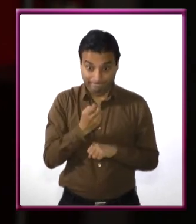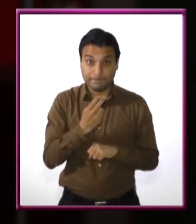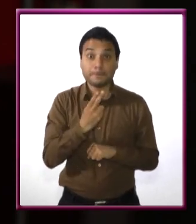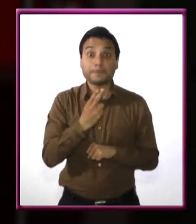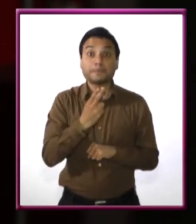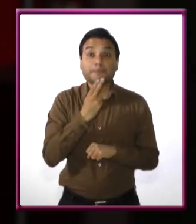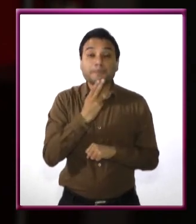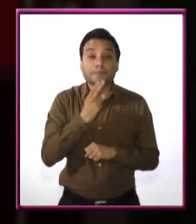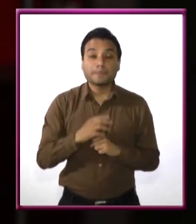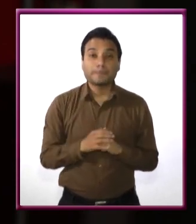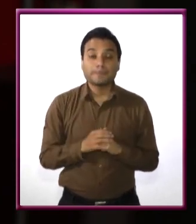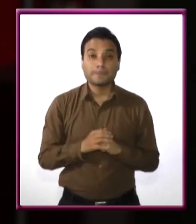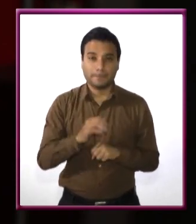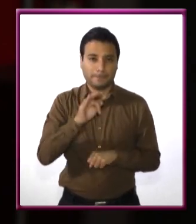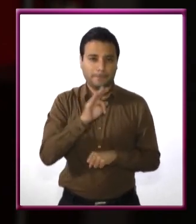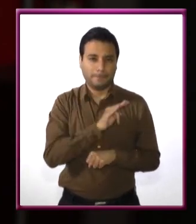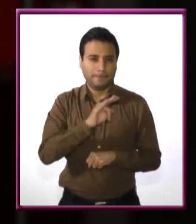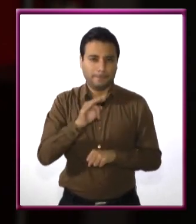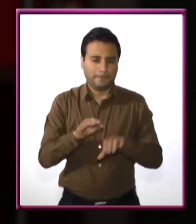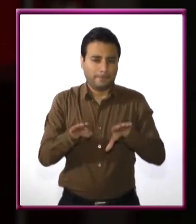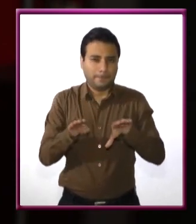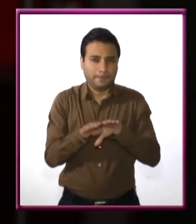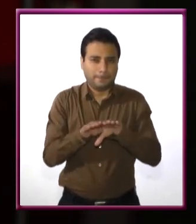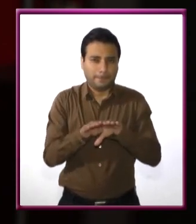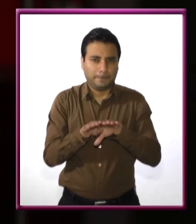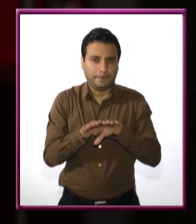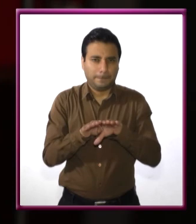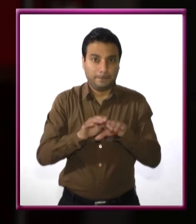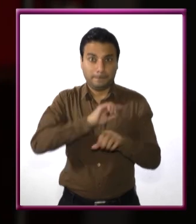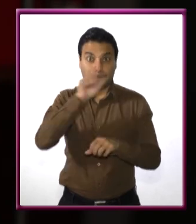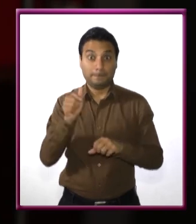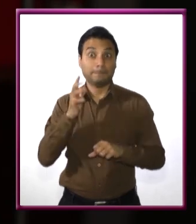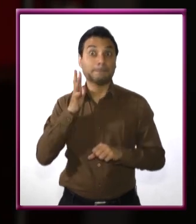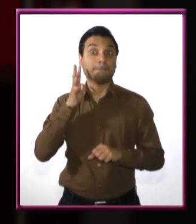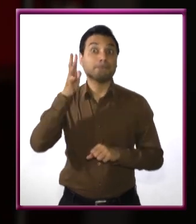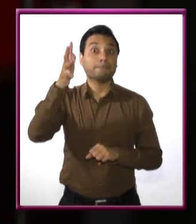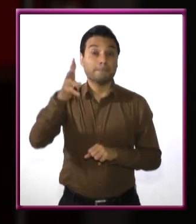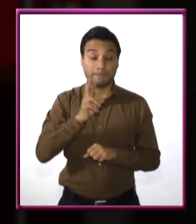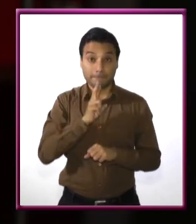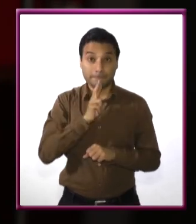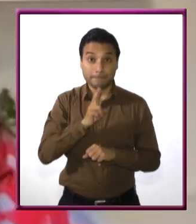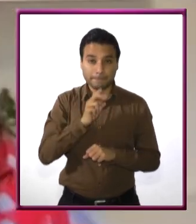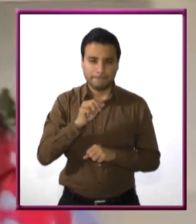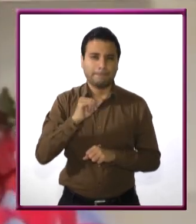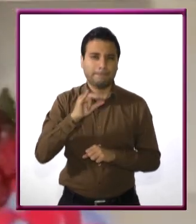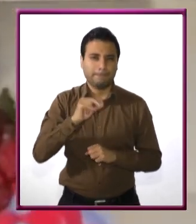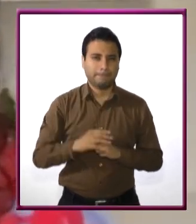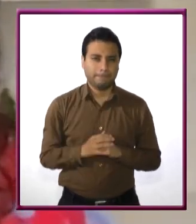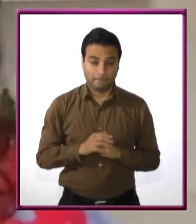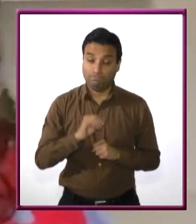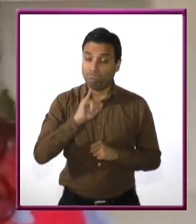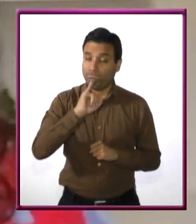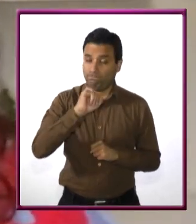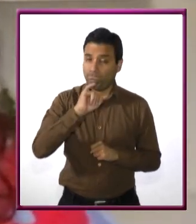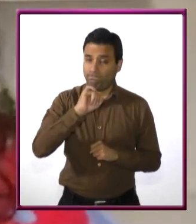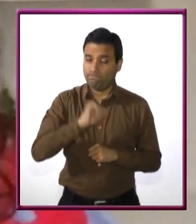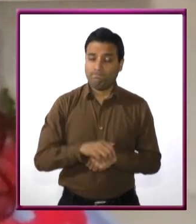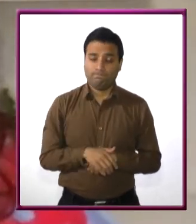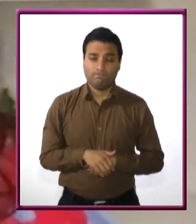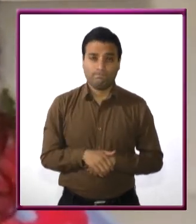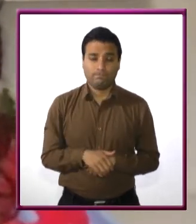estamos usando sienta las bases o concreta las bases para el conocimiento del futuro? Sí,